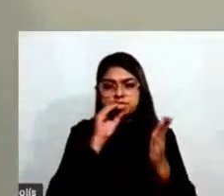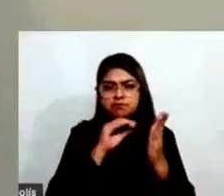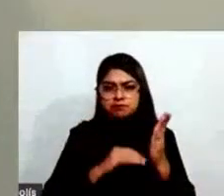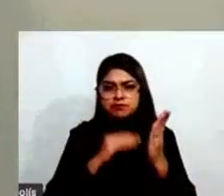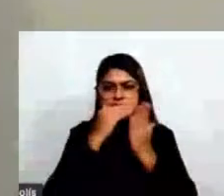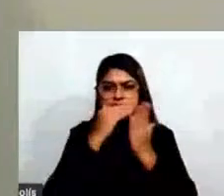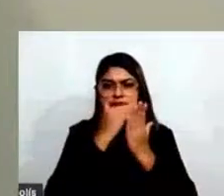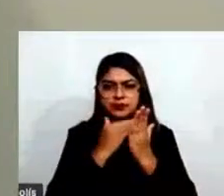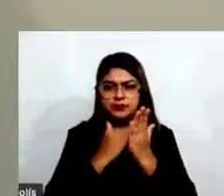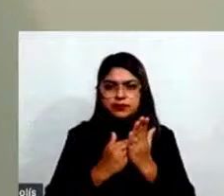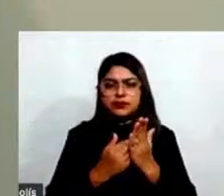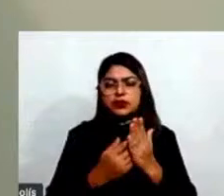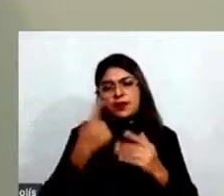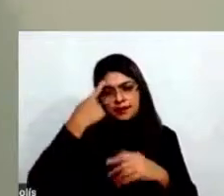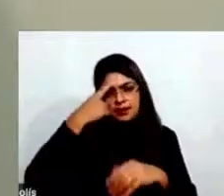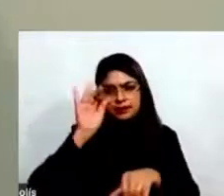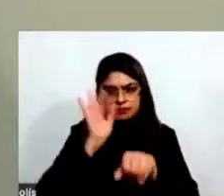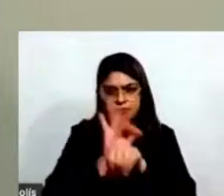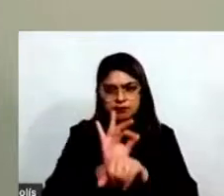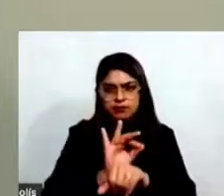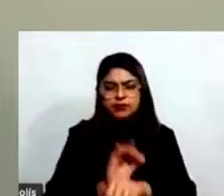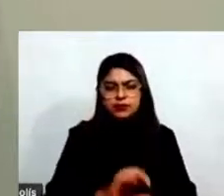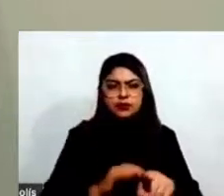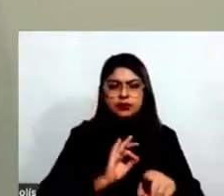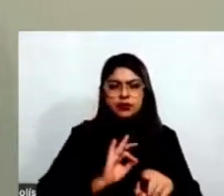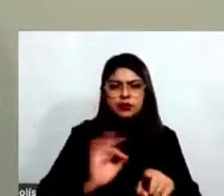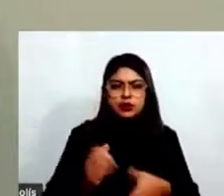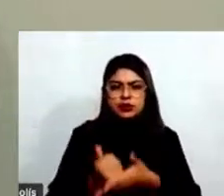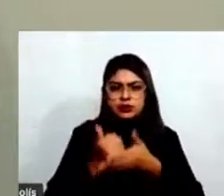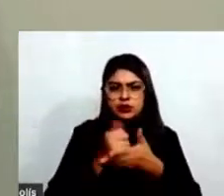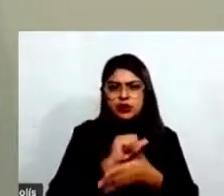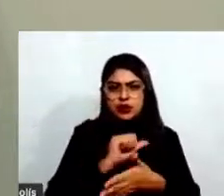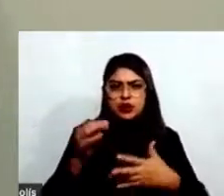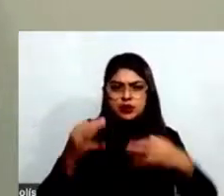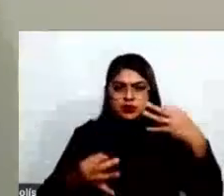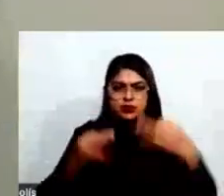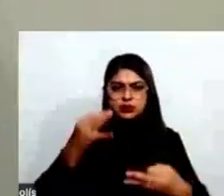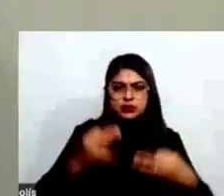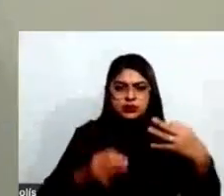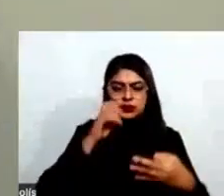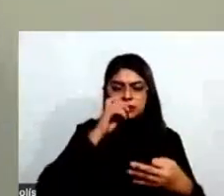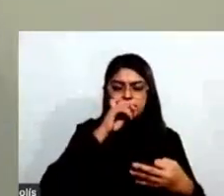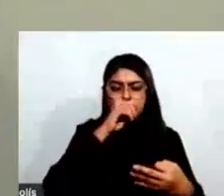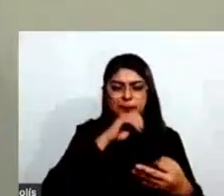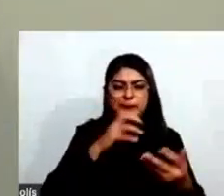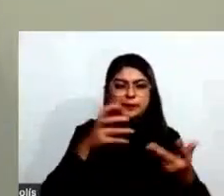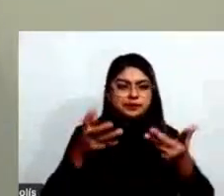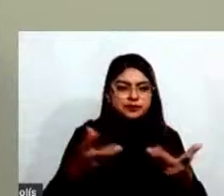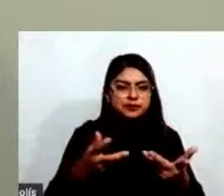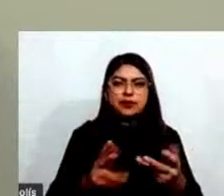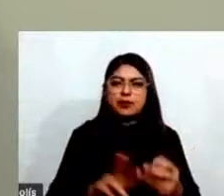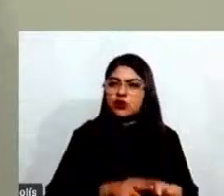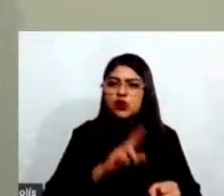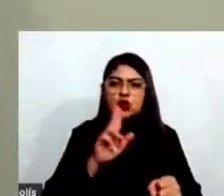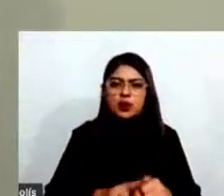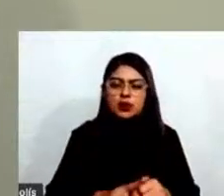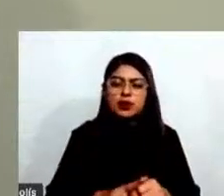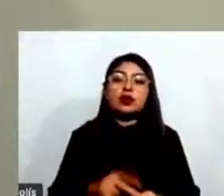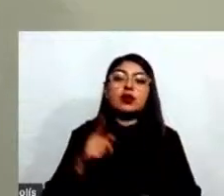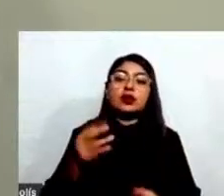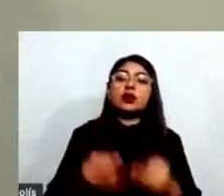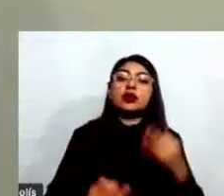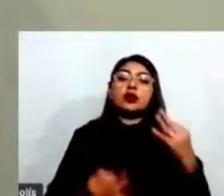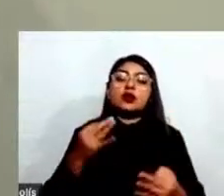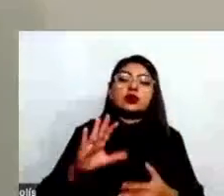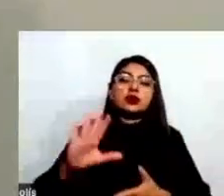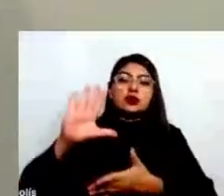que permitan a los tribunales operar con normalidad. La Corte Interamericana también ha tenido